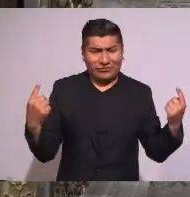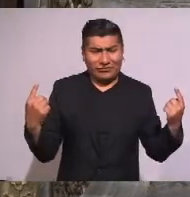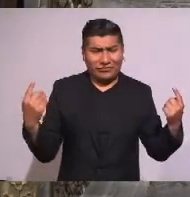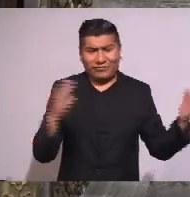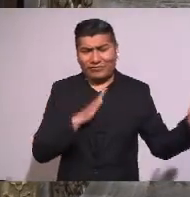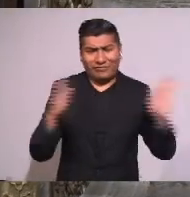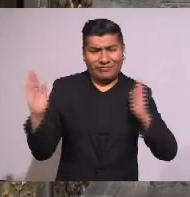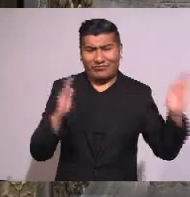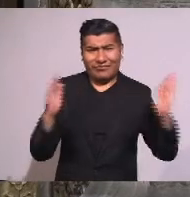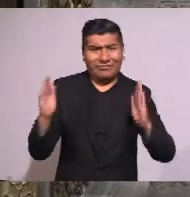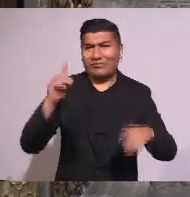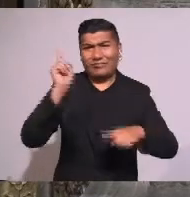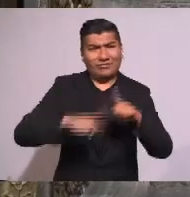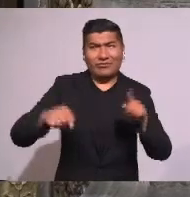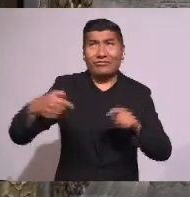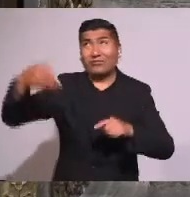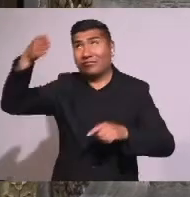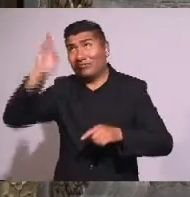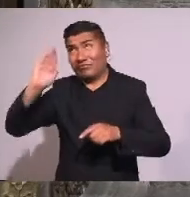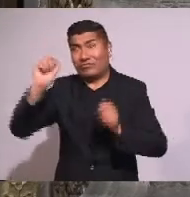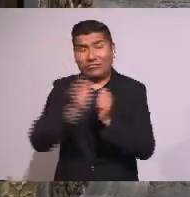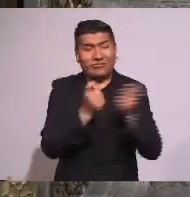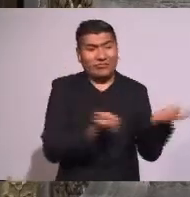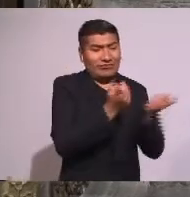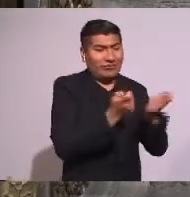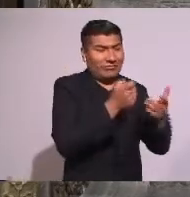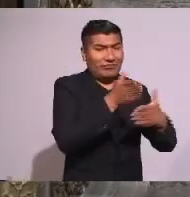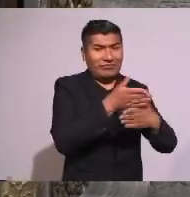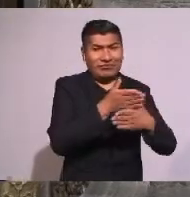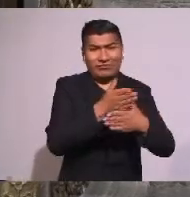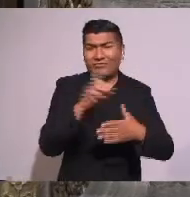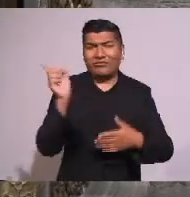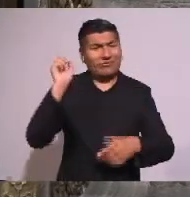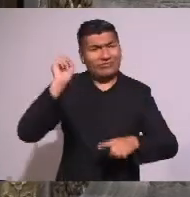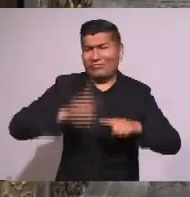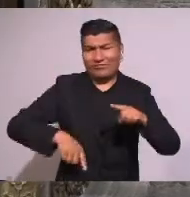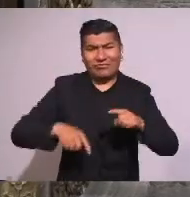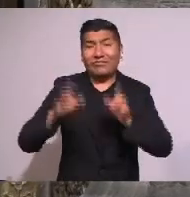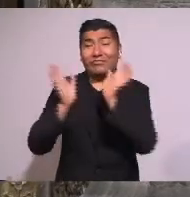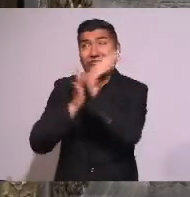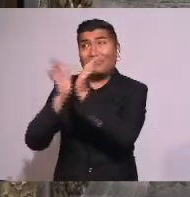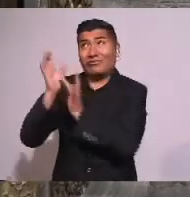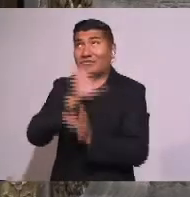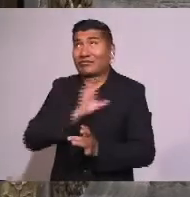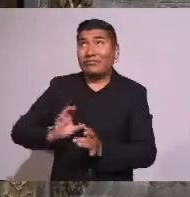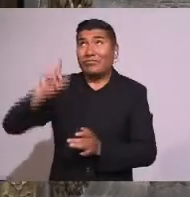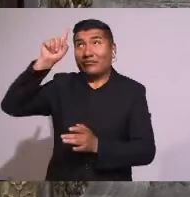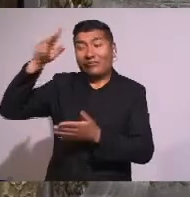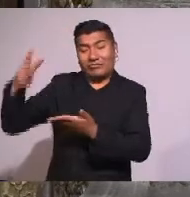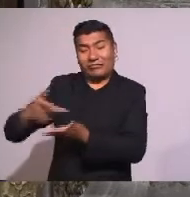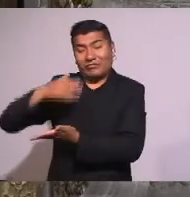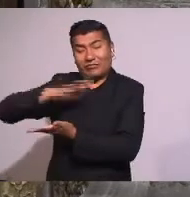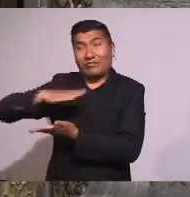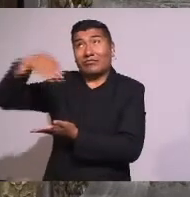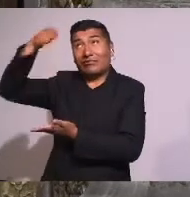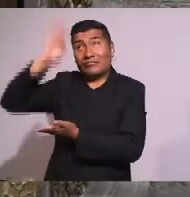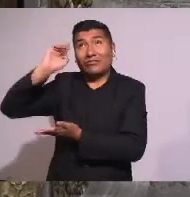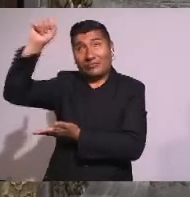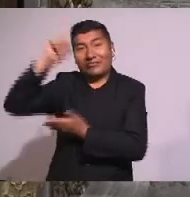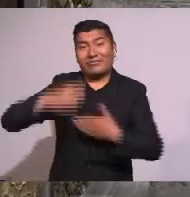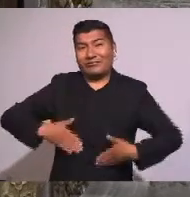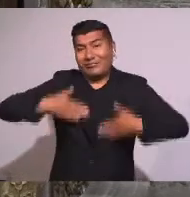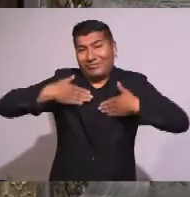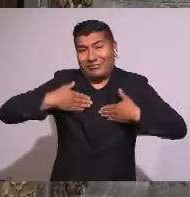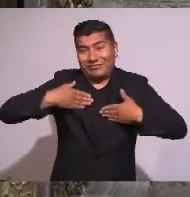puedo estar con Dios y con el pecado. No puedo estar con Jesucristo, el Cordero de Dios, que es la vida,